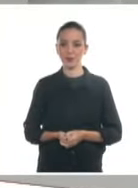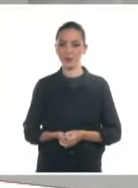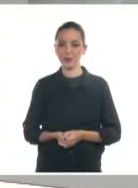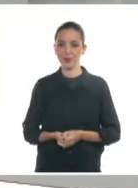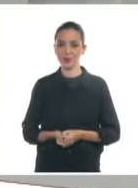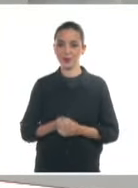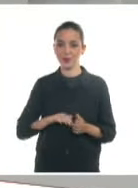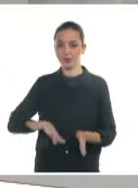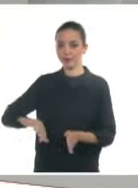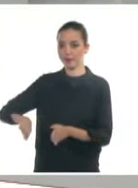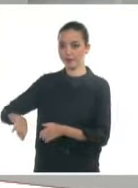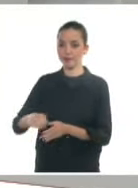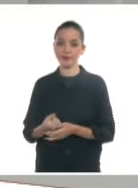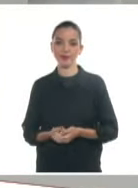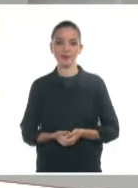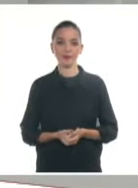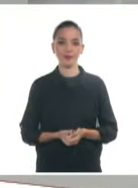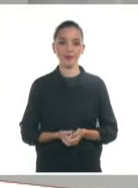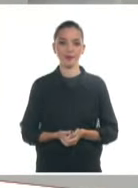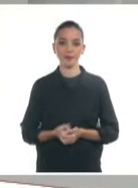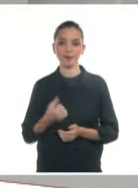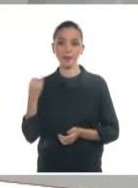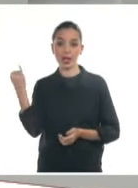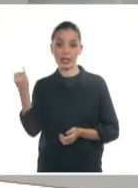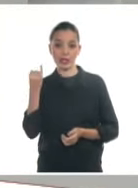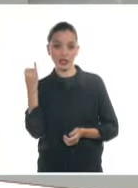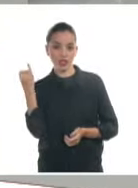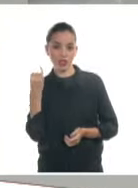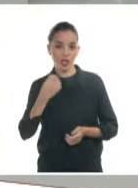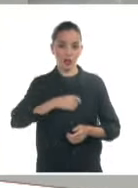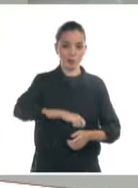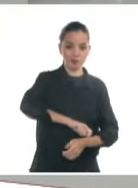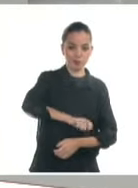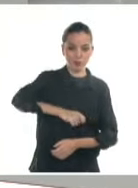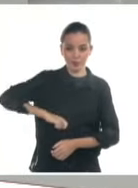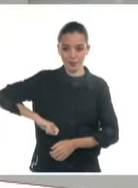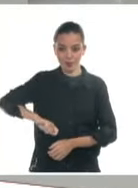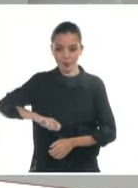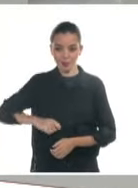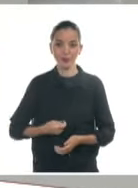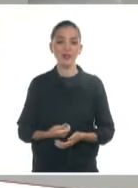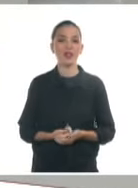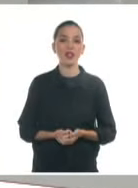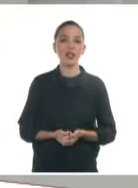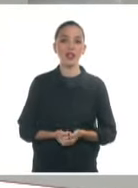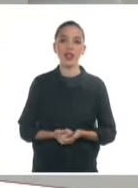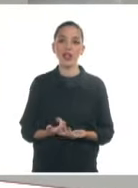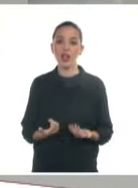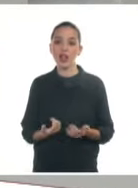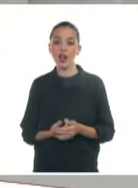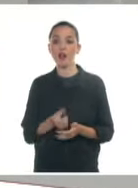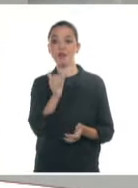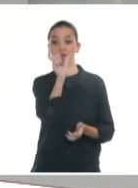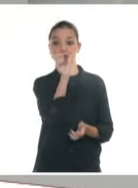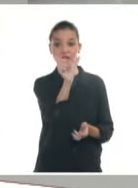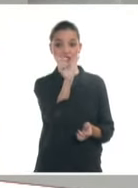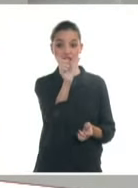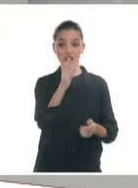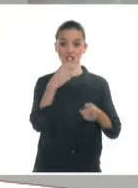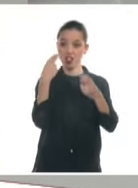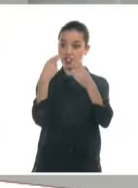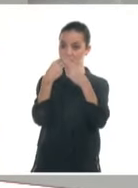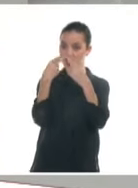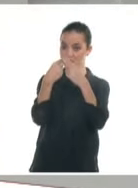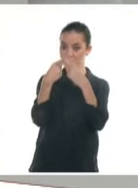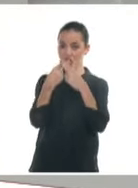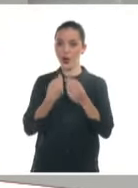panorama internacional, en el Abierto de Madrid de tenis sobre superficie de arcilla, en la última fecha de competencias celebradas la víspera, el español y número 3